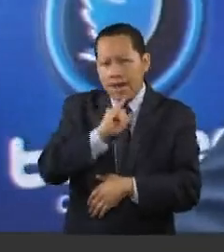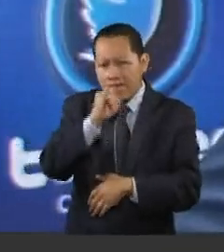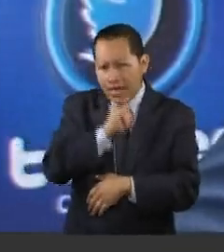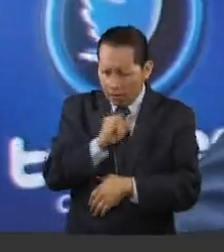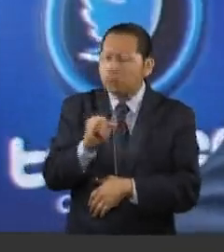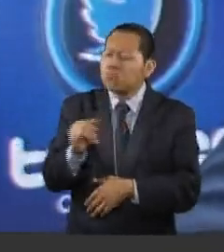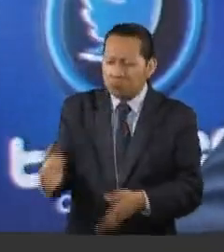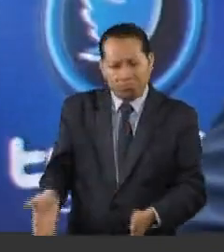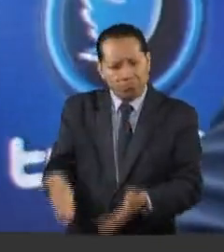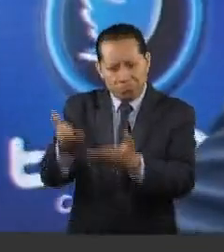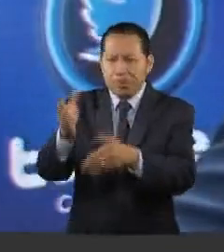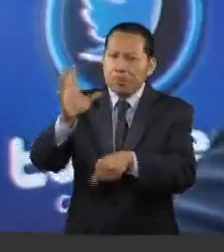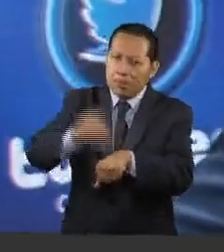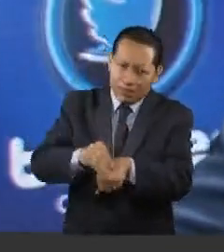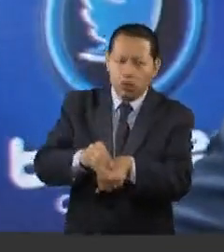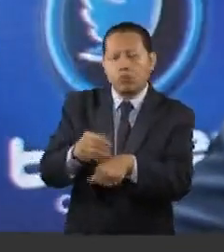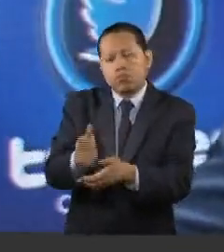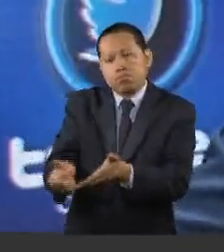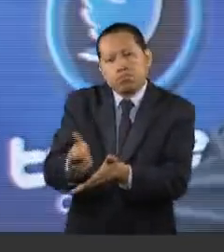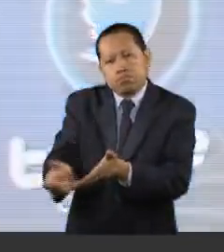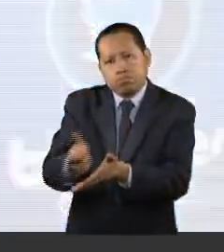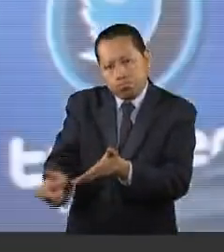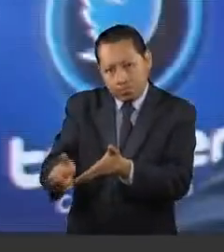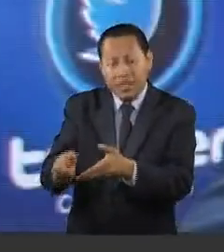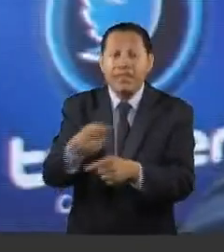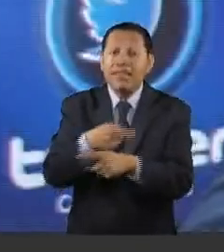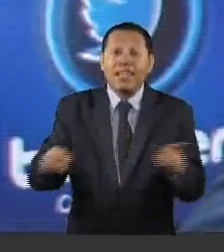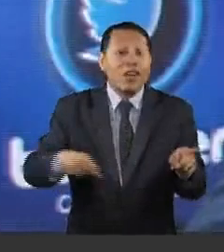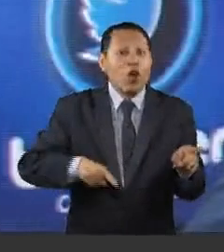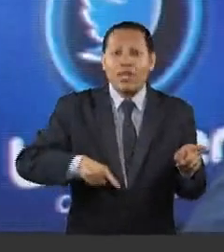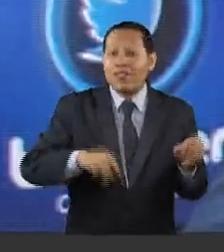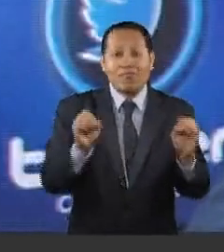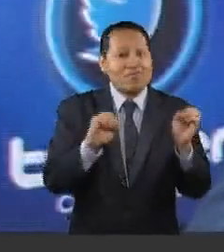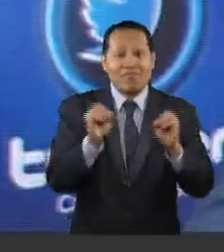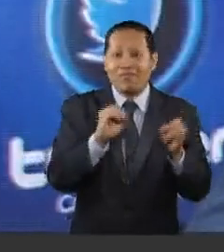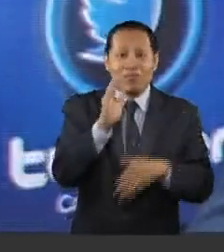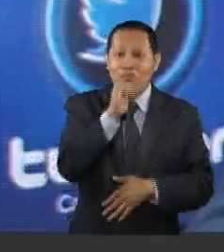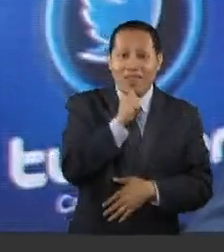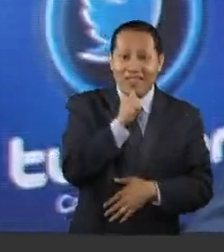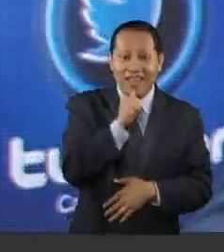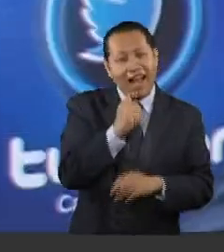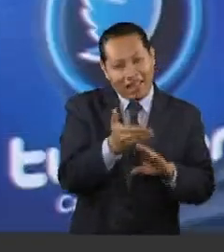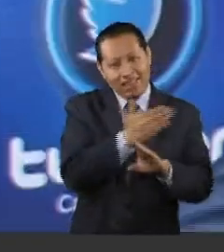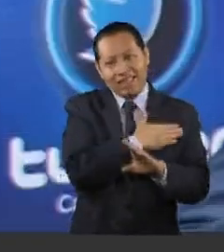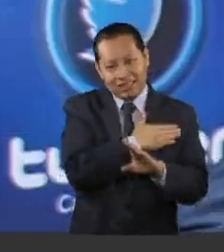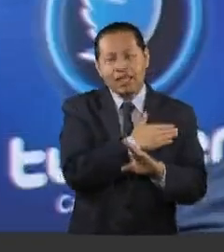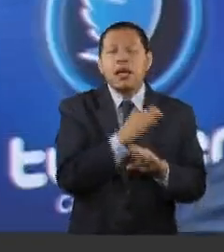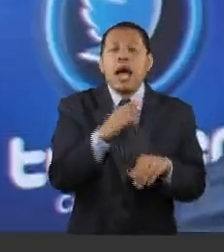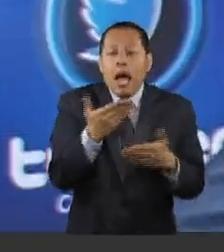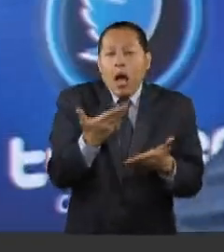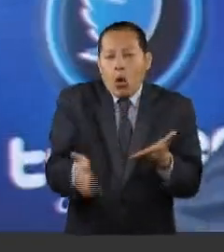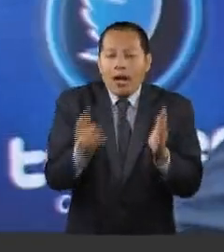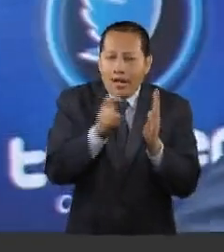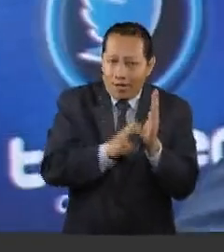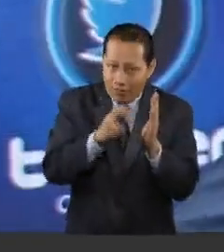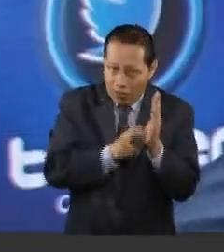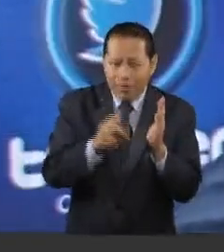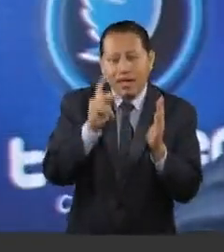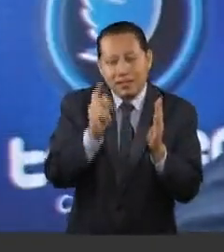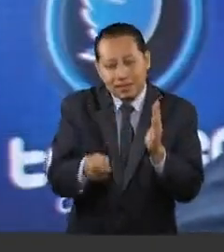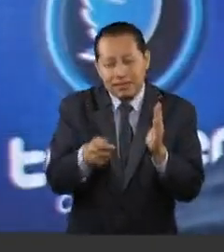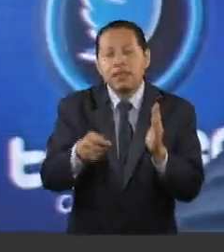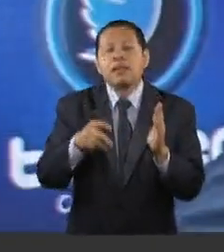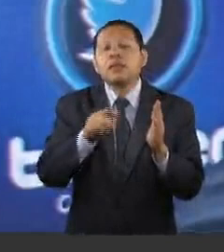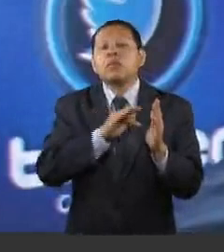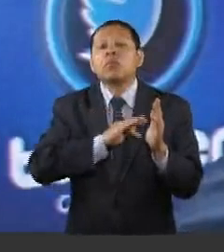cuidándolos pero los Trabajadores al Servicio del Estado no una de los puntos elementales de esta reforma es que los trabajadores que